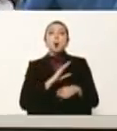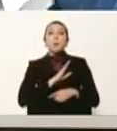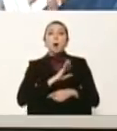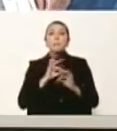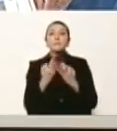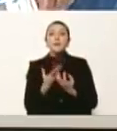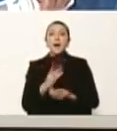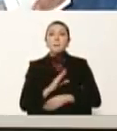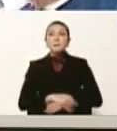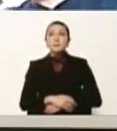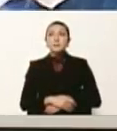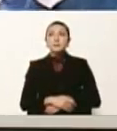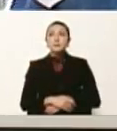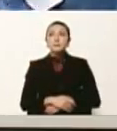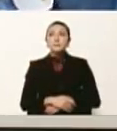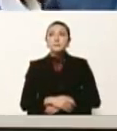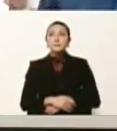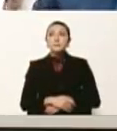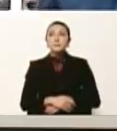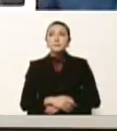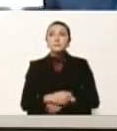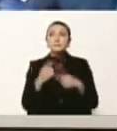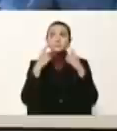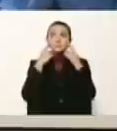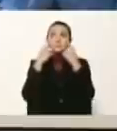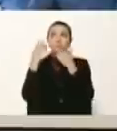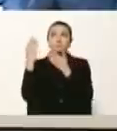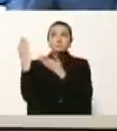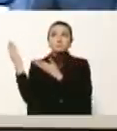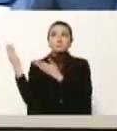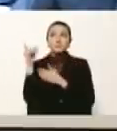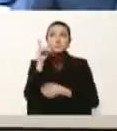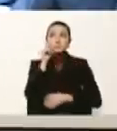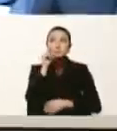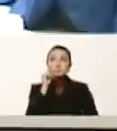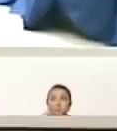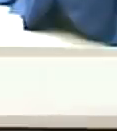Aquí está, Manuel Antonio Grosso Guarín,